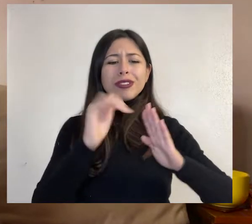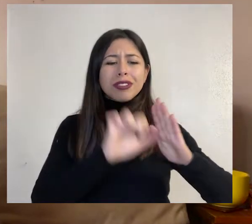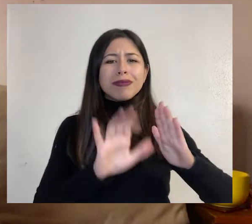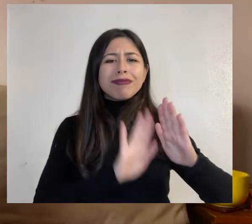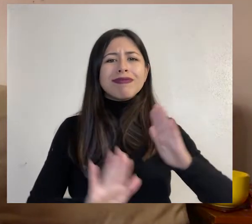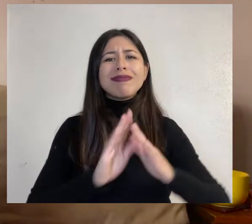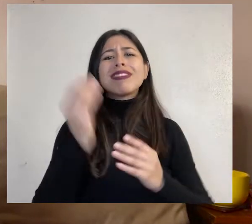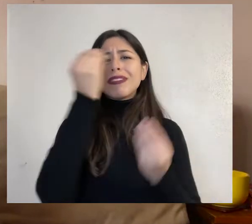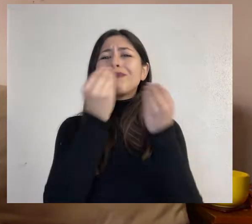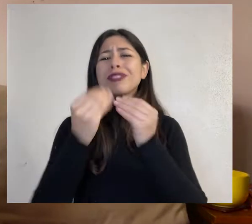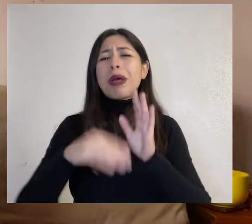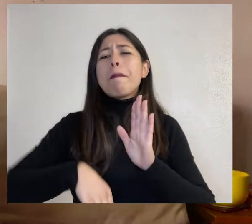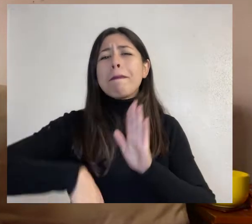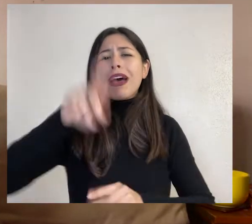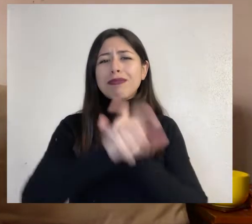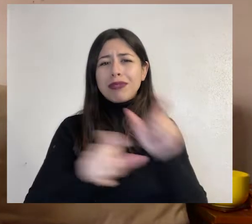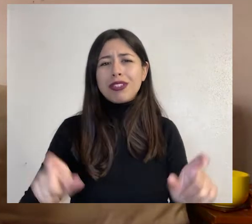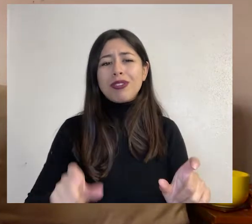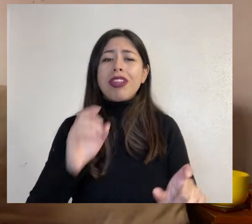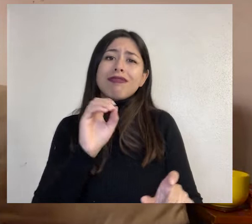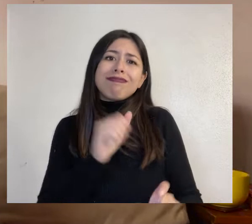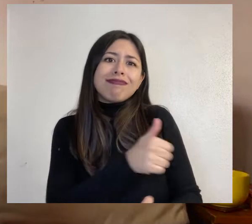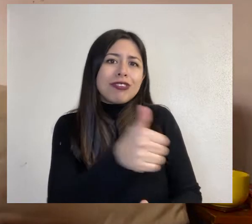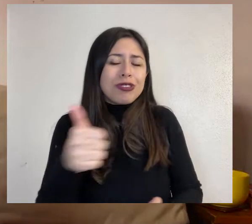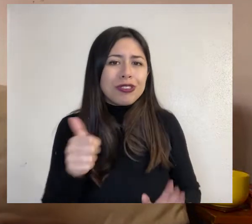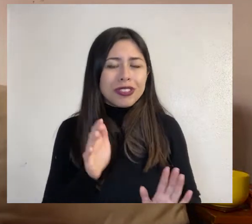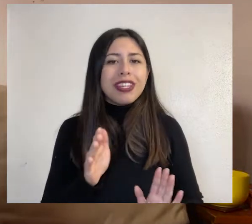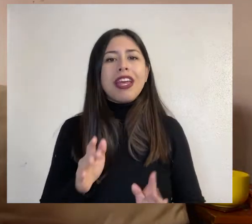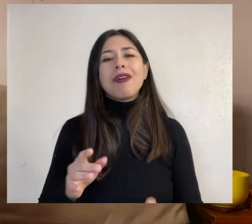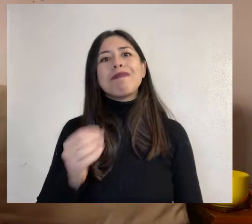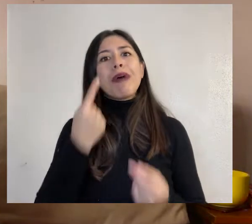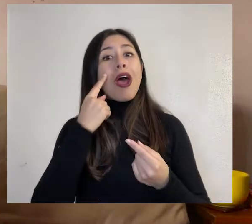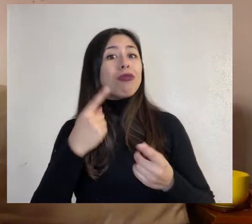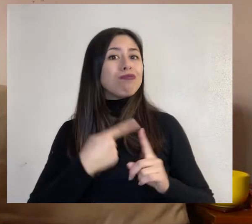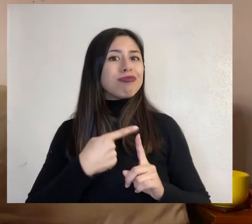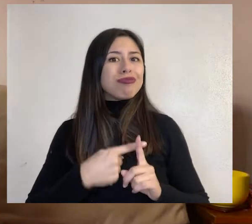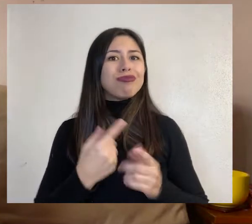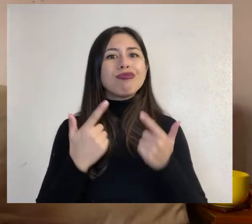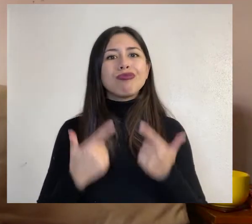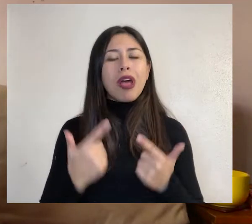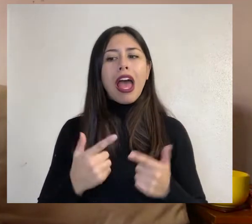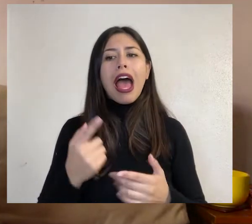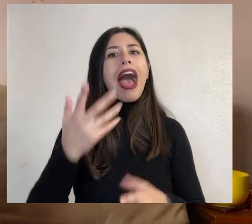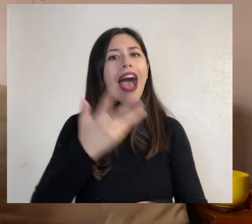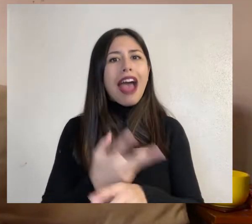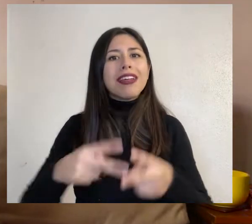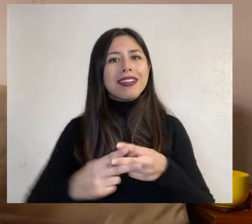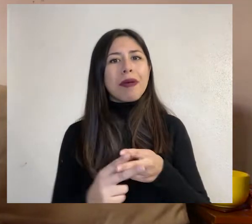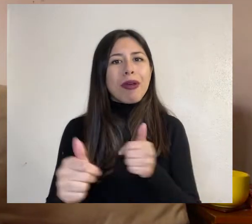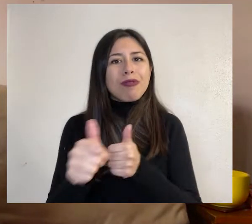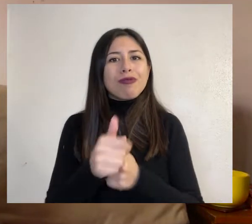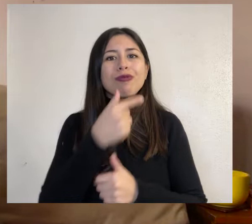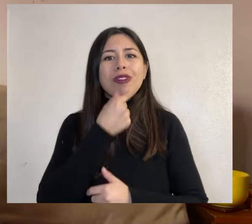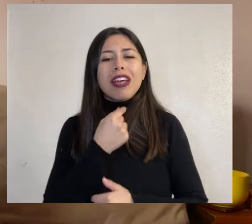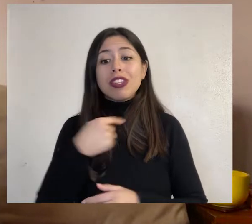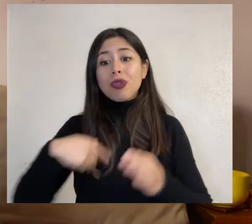La mayoría, ¿verdad? Si es que no todos. Afortunadamente, tenemos una herramienta muy cerca que si pusiéramos atención en ella, nos